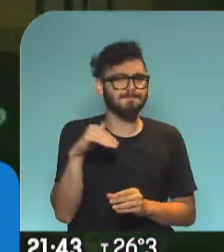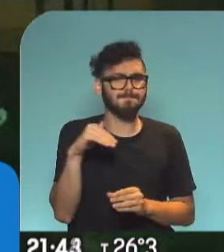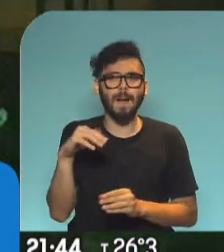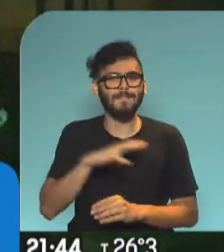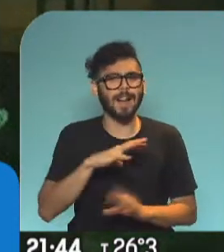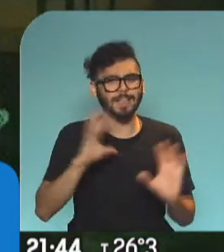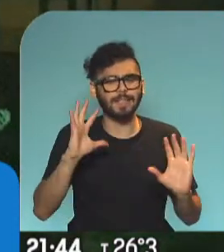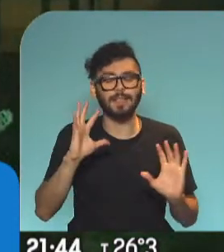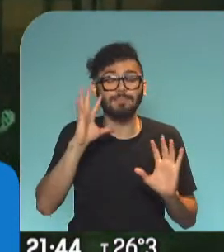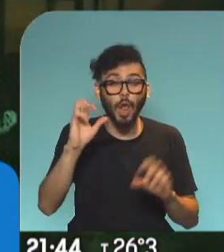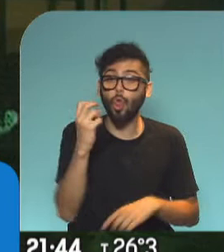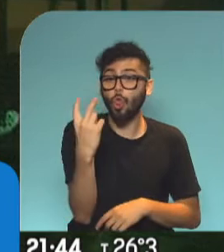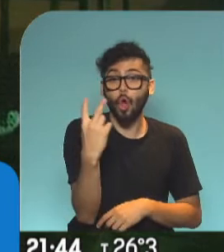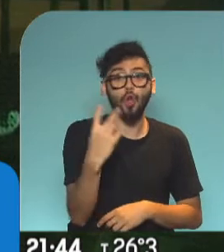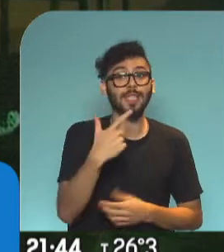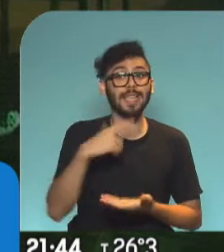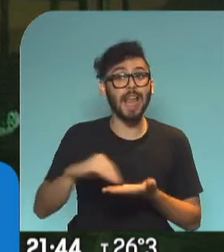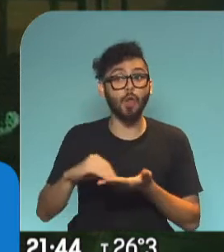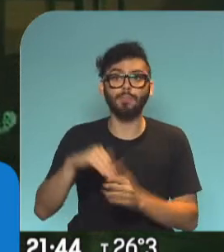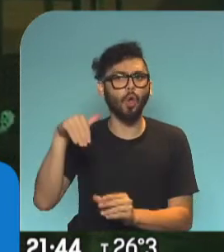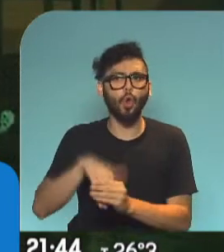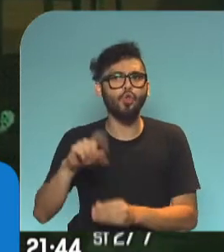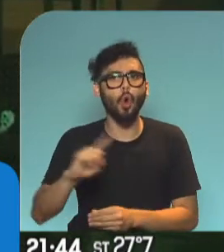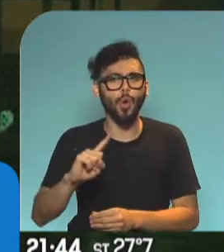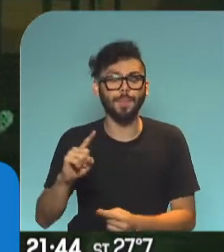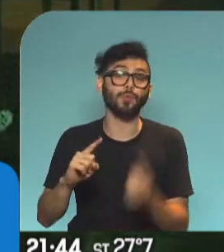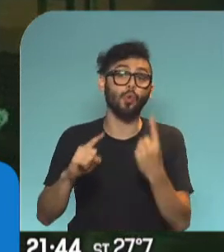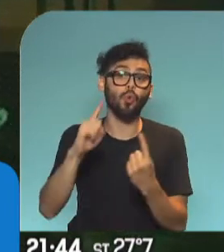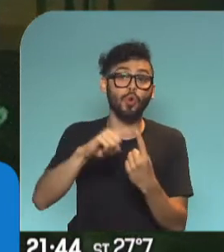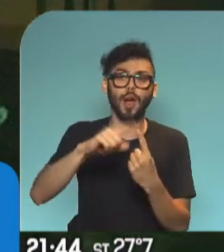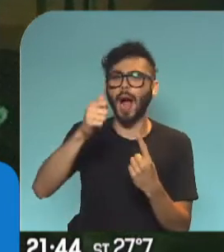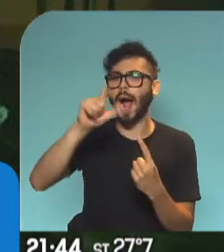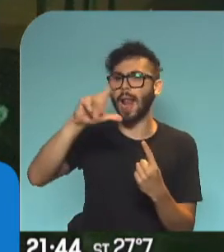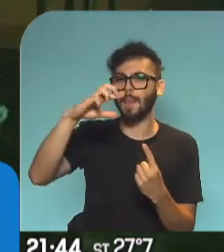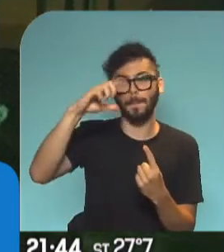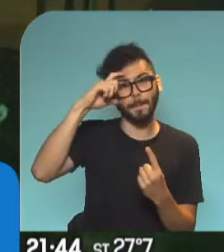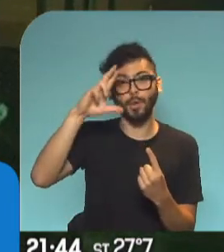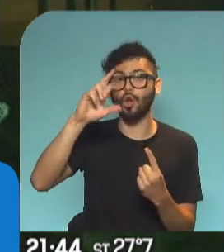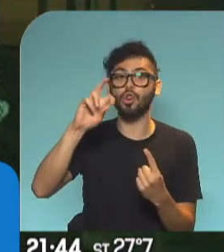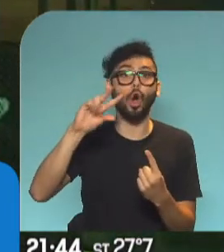que hay 2 senadores que no van a votar. Uno es Alperovich y el otro, porque